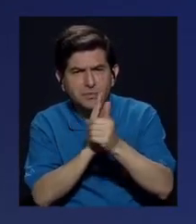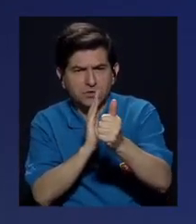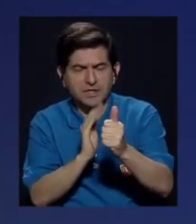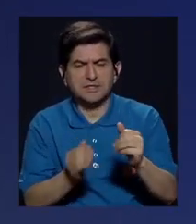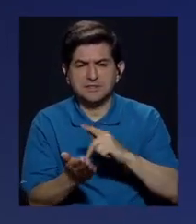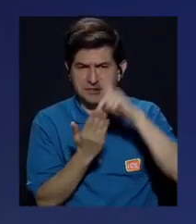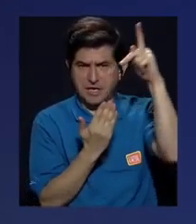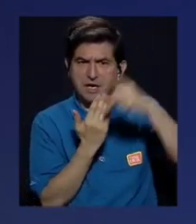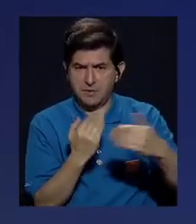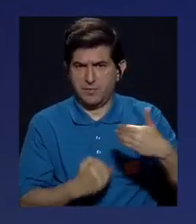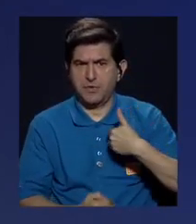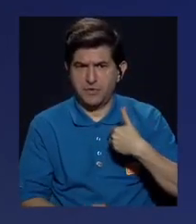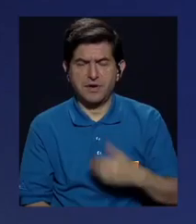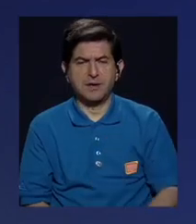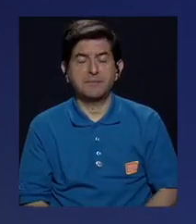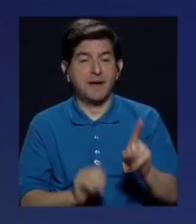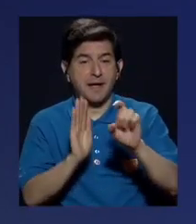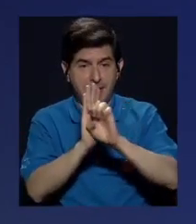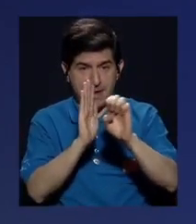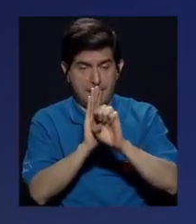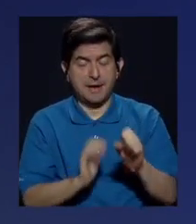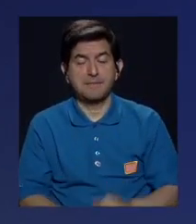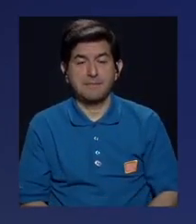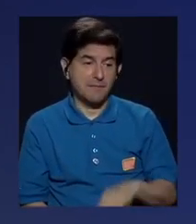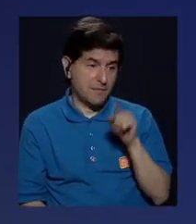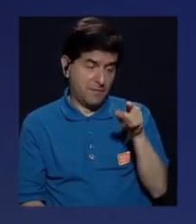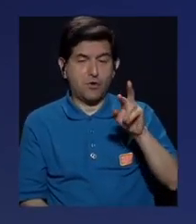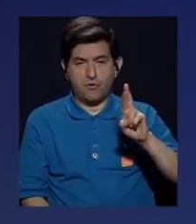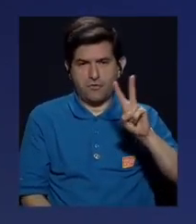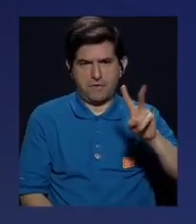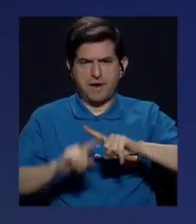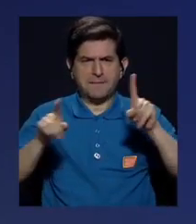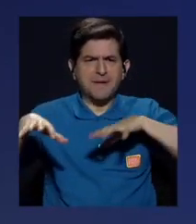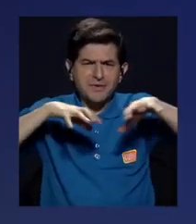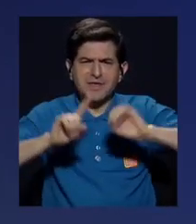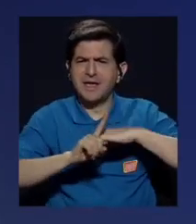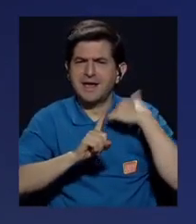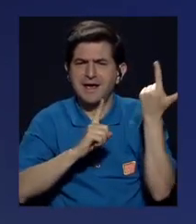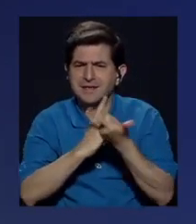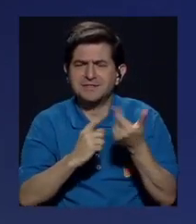un programa como estos, porque tenemos un ejemplo que es Rebeca, a nivel de acción social?